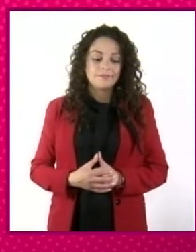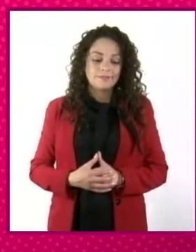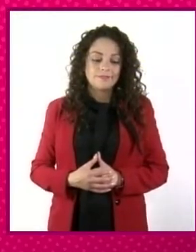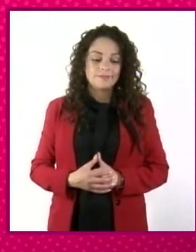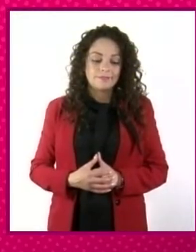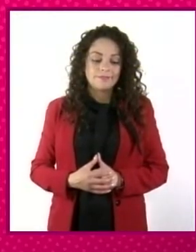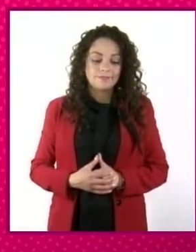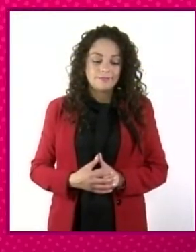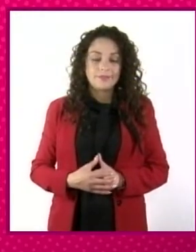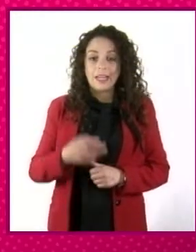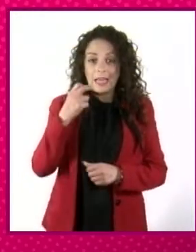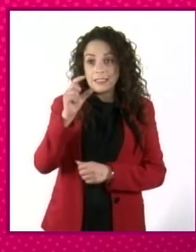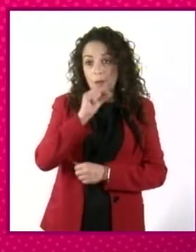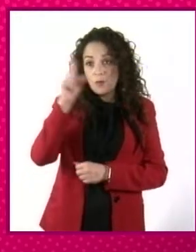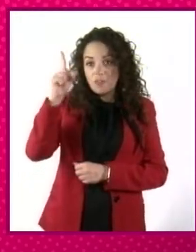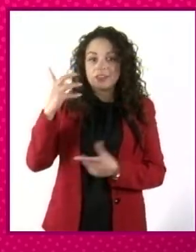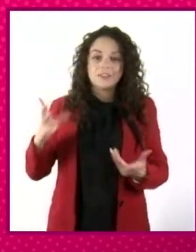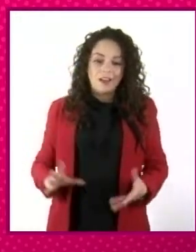esas profesiones la historia.